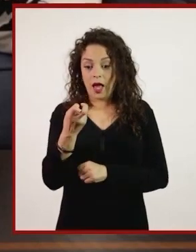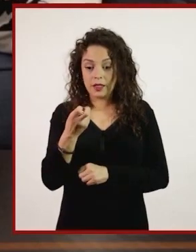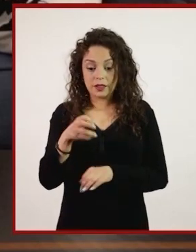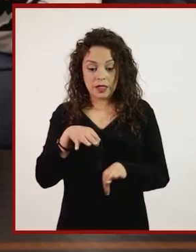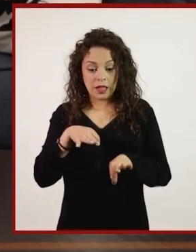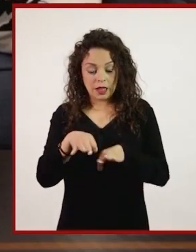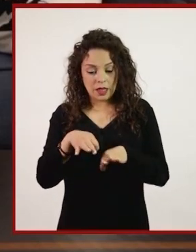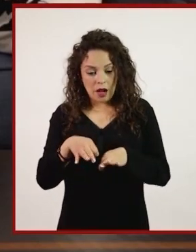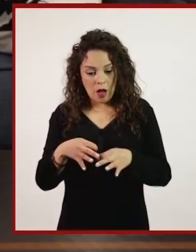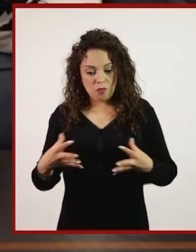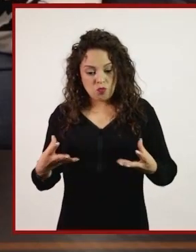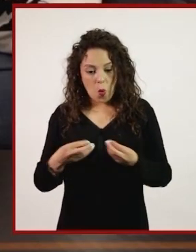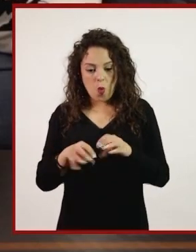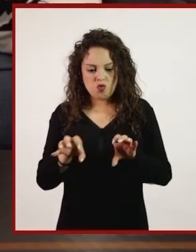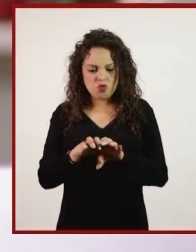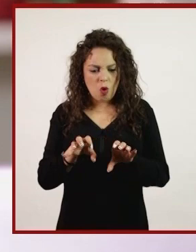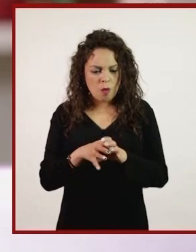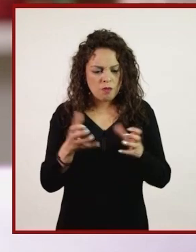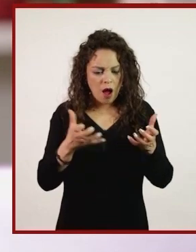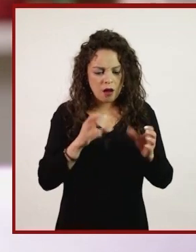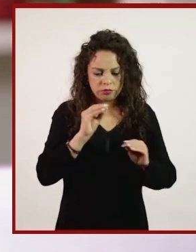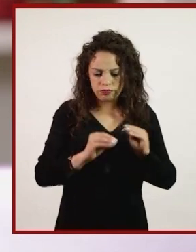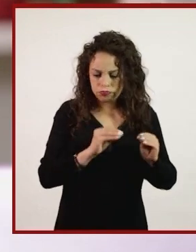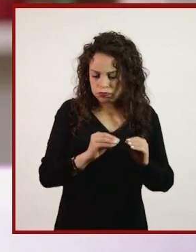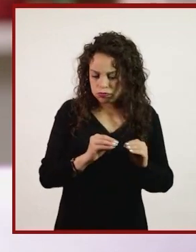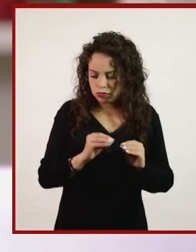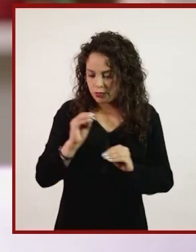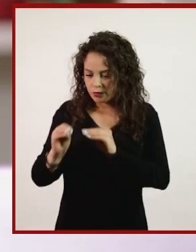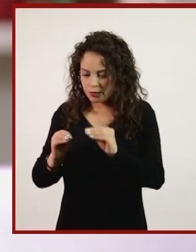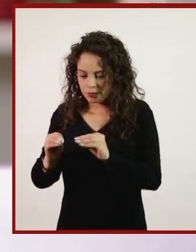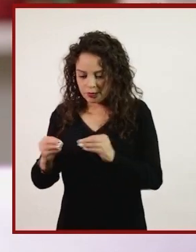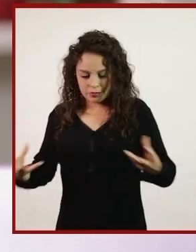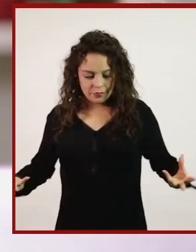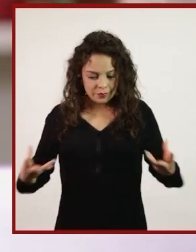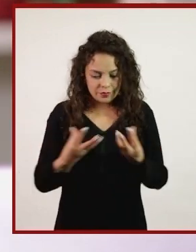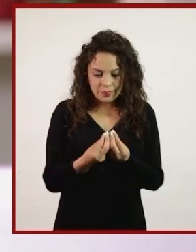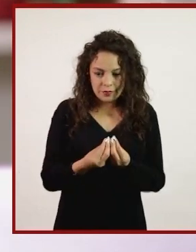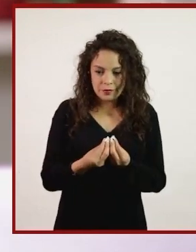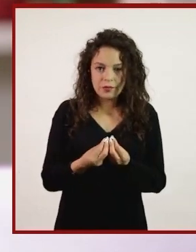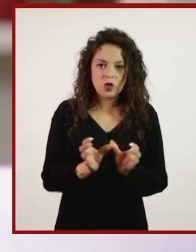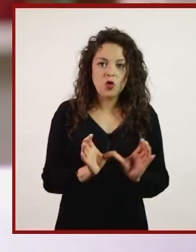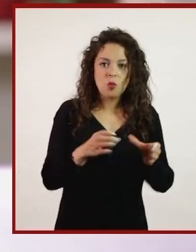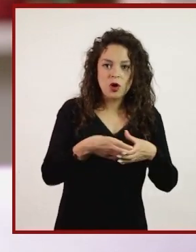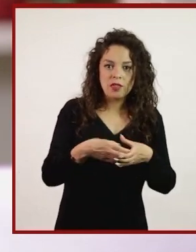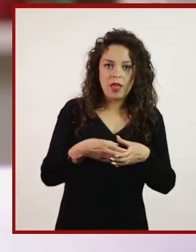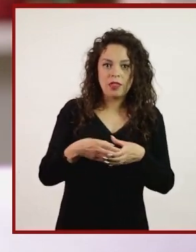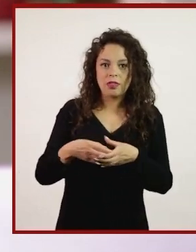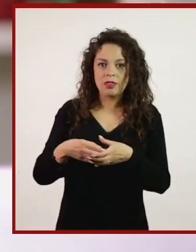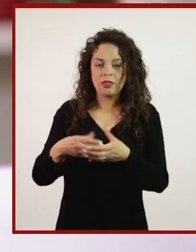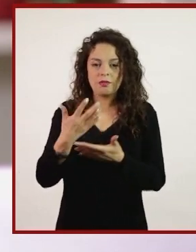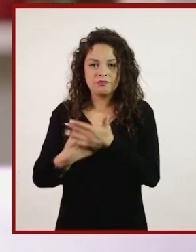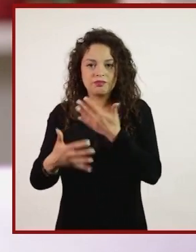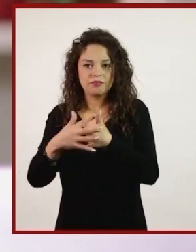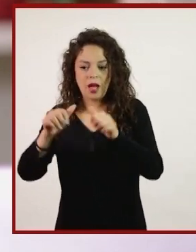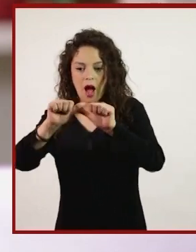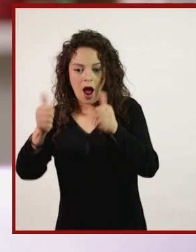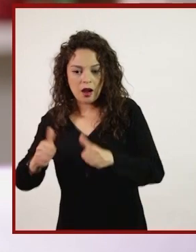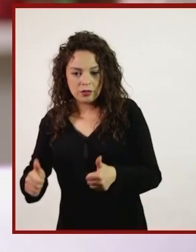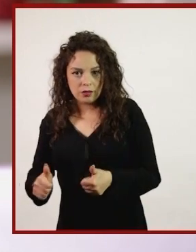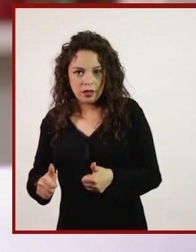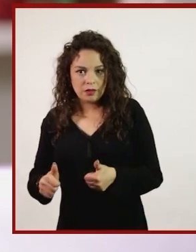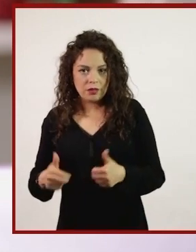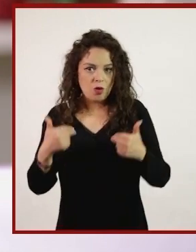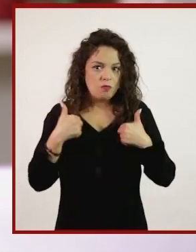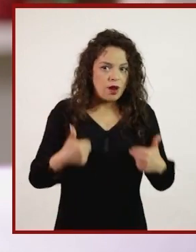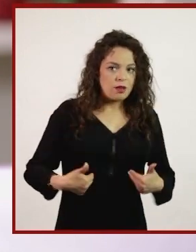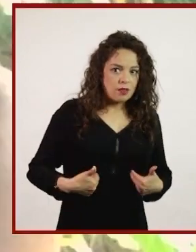sido fundamentales, ¿no? Y justo viene todo este trabajo de cómo mezclar el arte